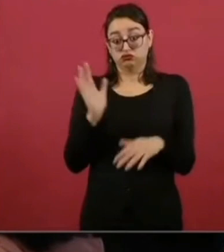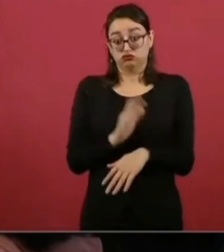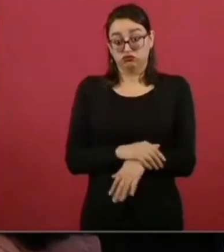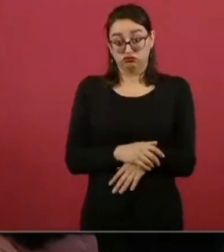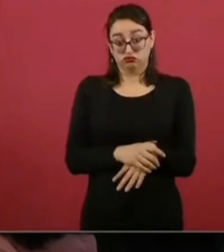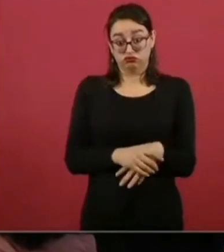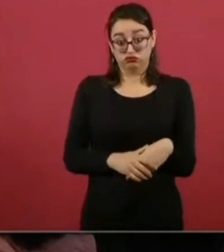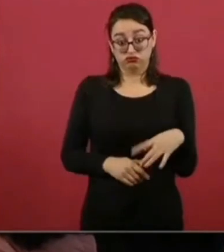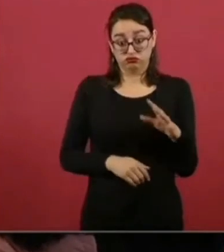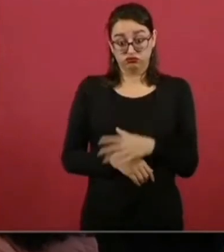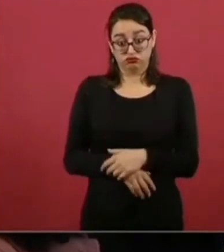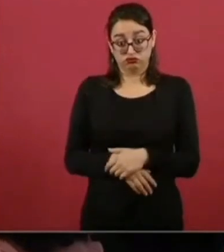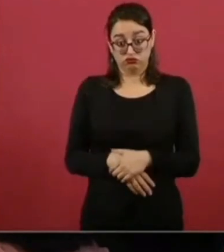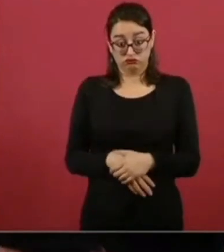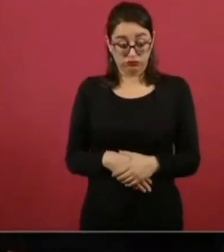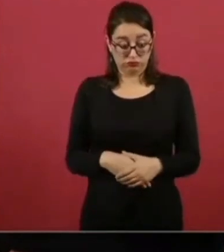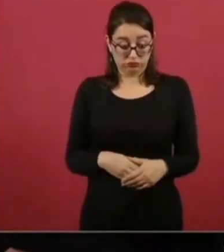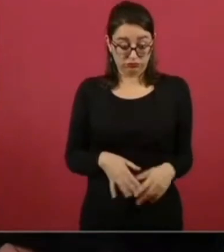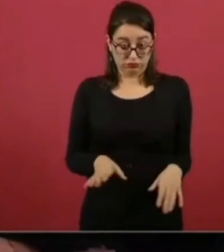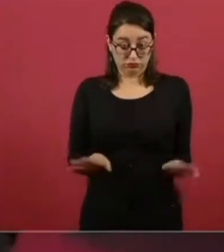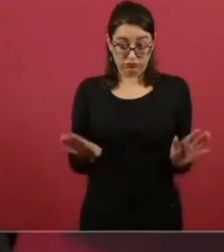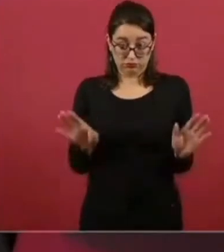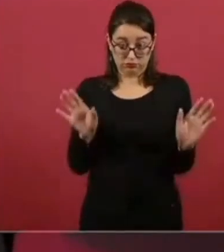con el estribillo de que